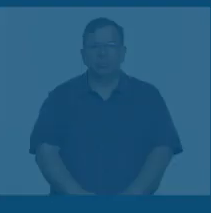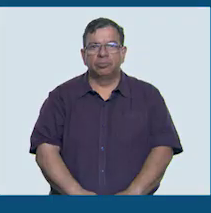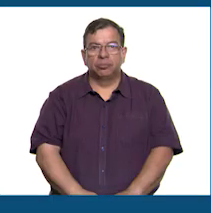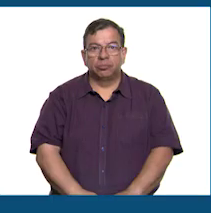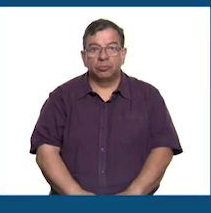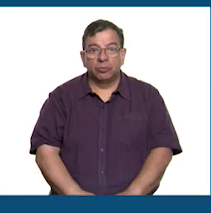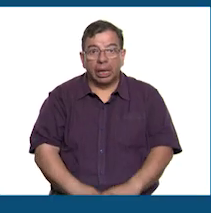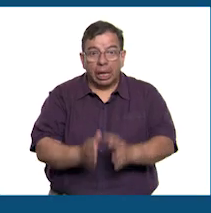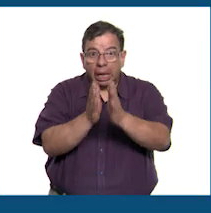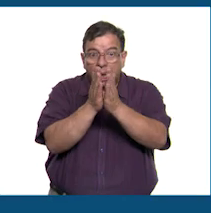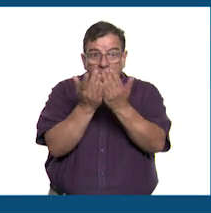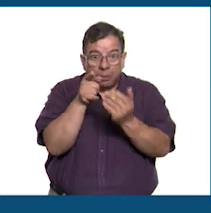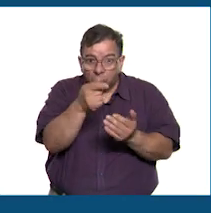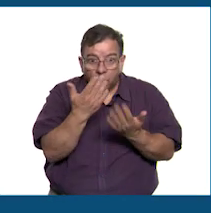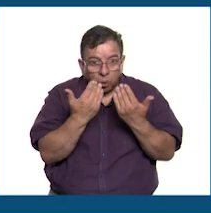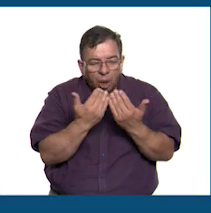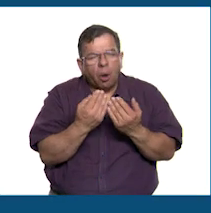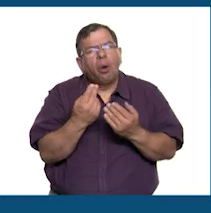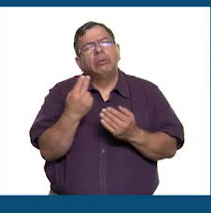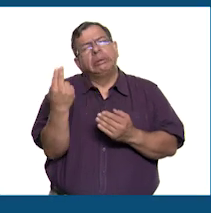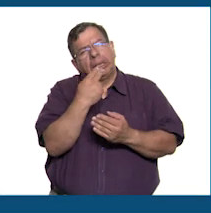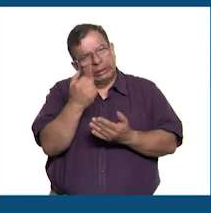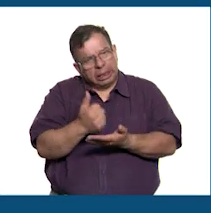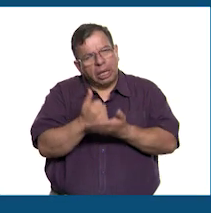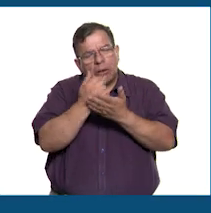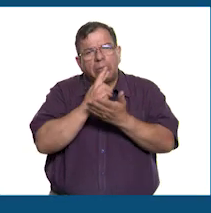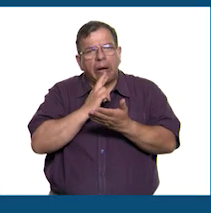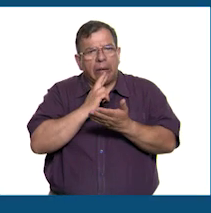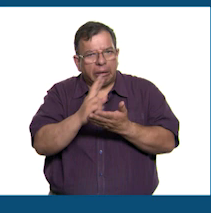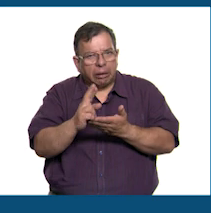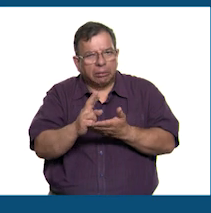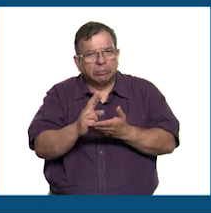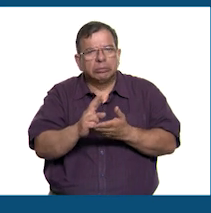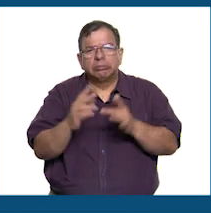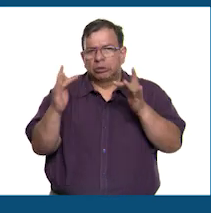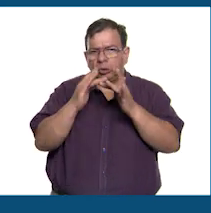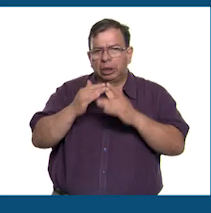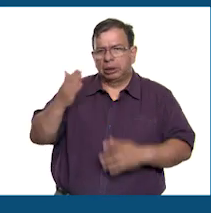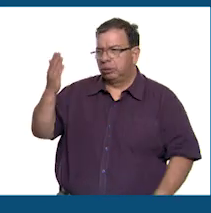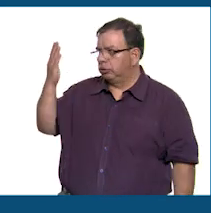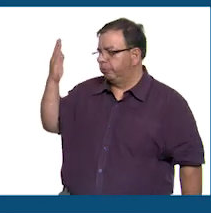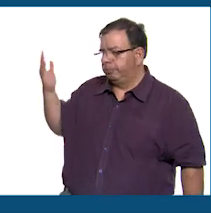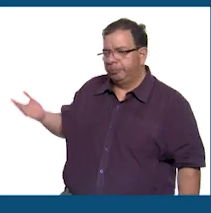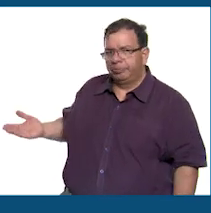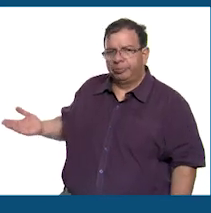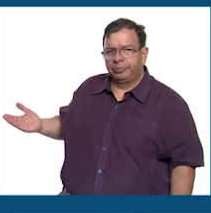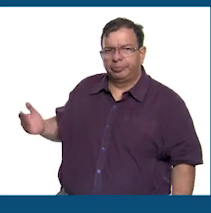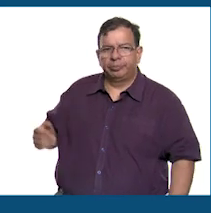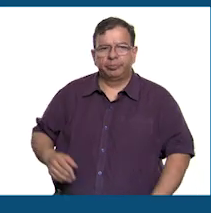Si no tienes el libro de texto o necesitas ayuda para responder las preguntas, contáctanos.